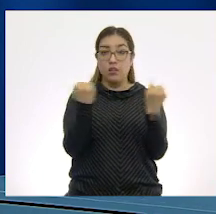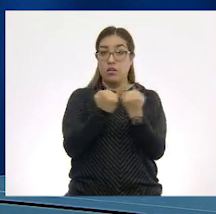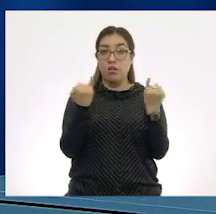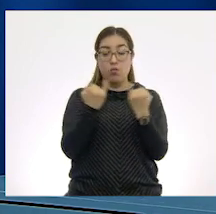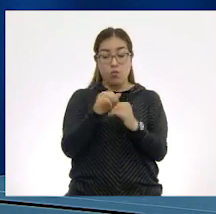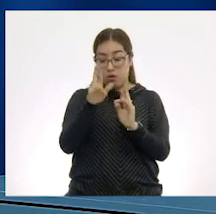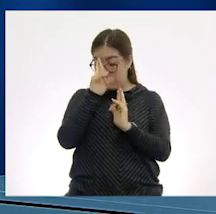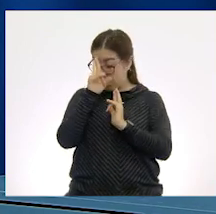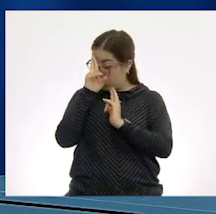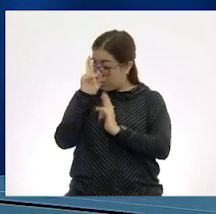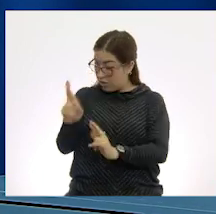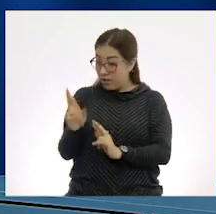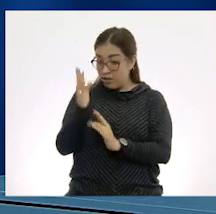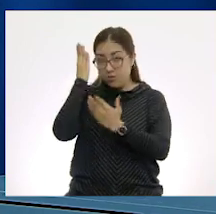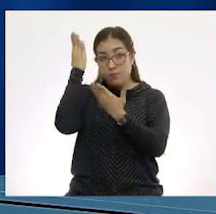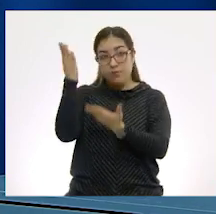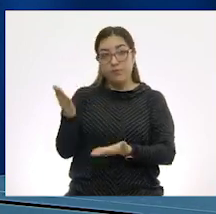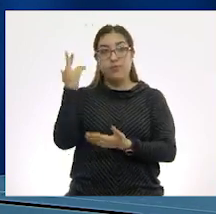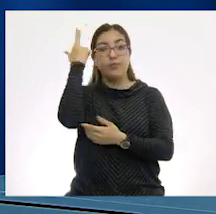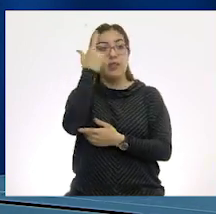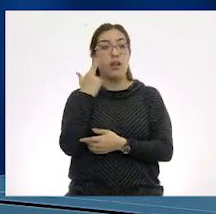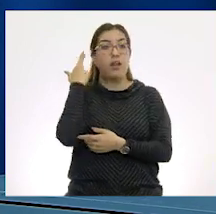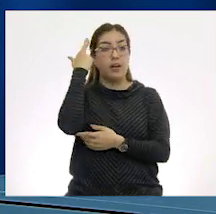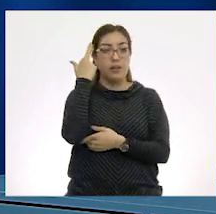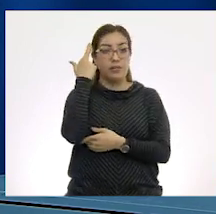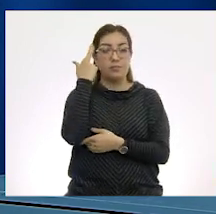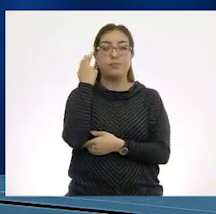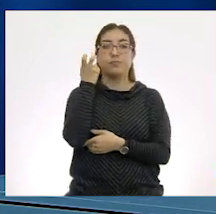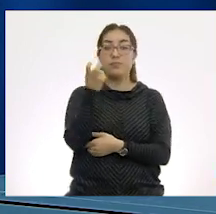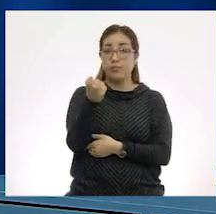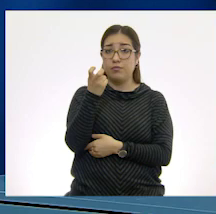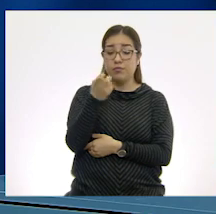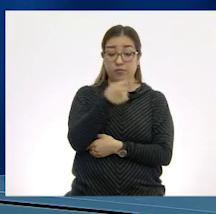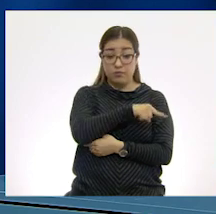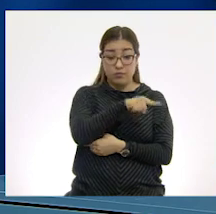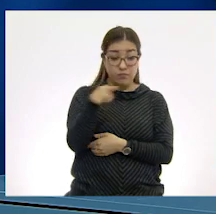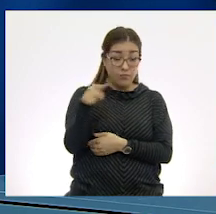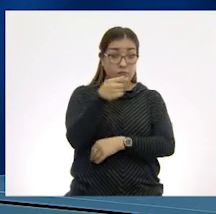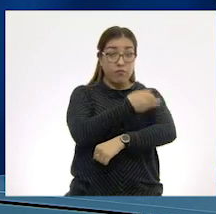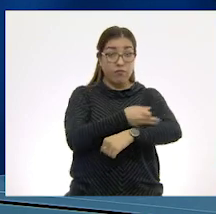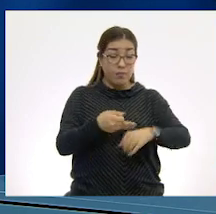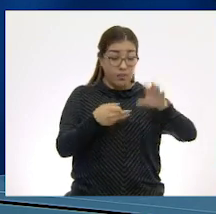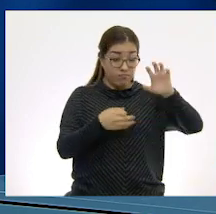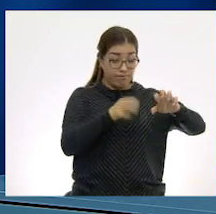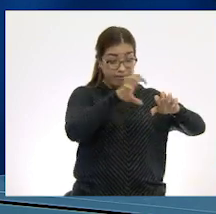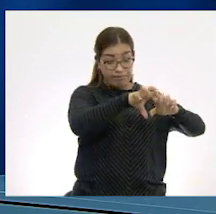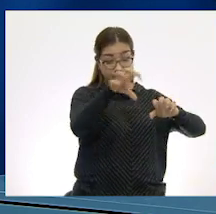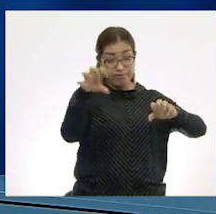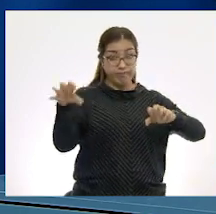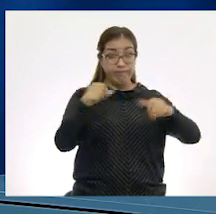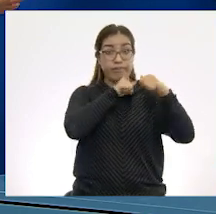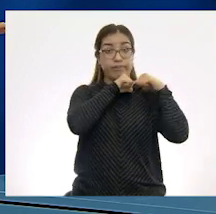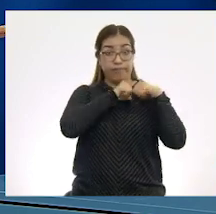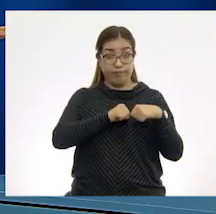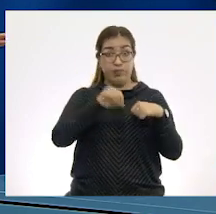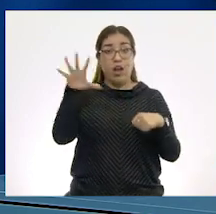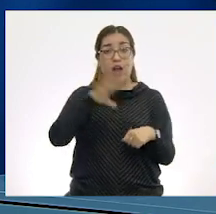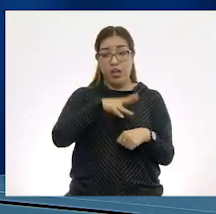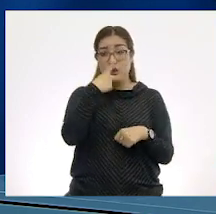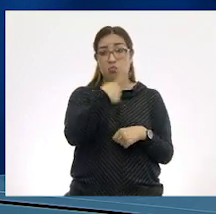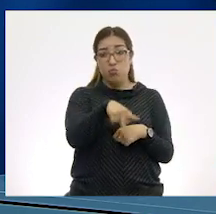y obediencia al rey Zhou. Estas familias encargadas en cada provincia tenían varias